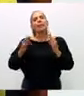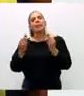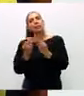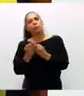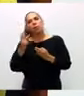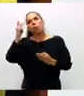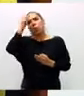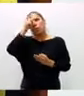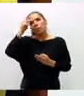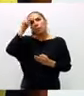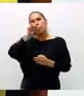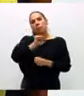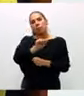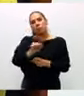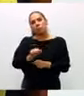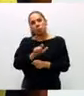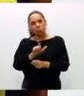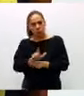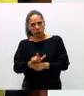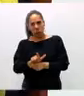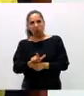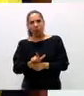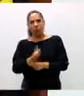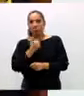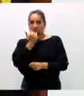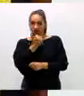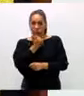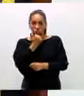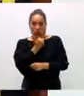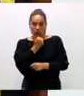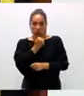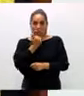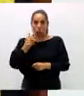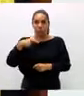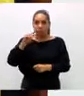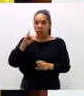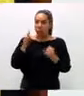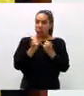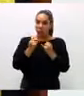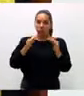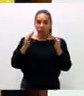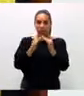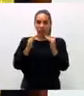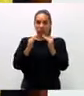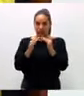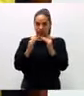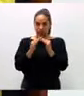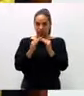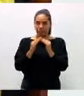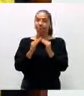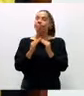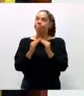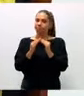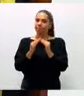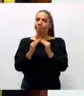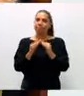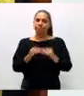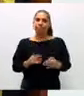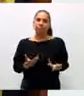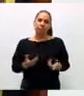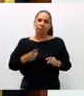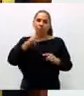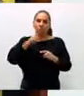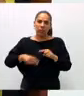socioemocionales, por ejemplo, en los estudiantes, si no trabajamos la otra parte, ¿no? Si en casa se resuelve